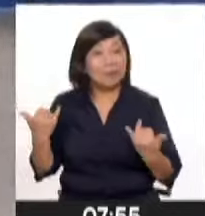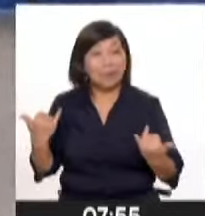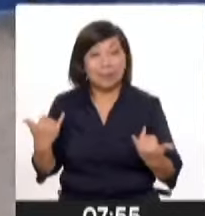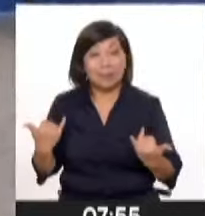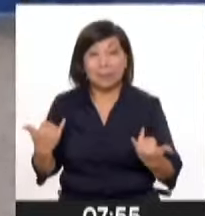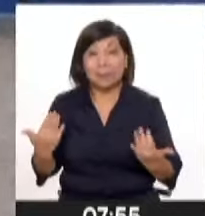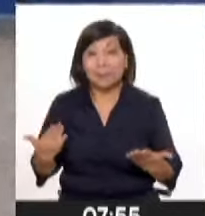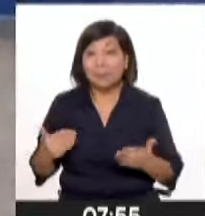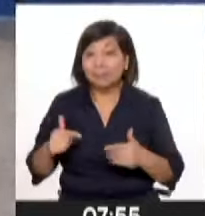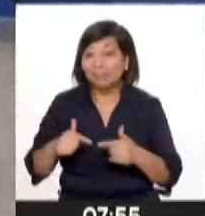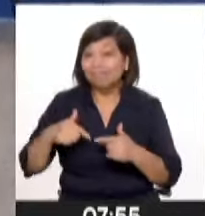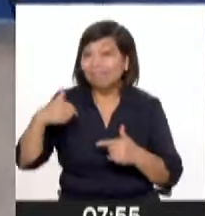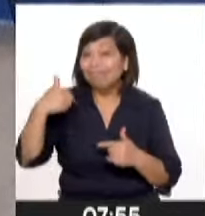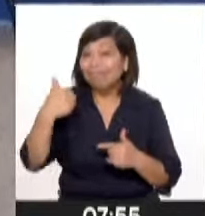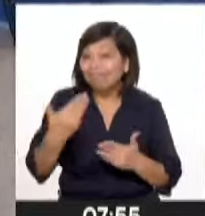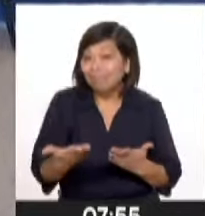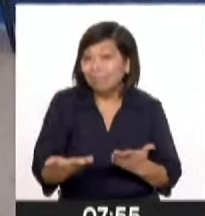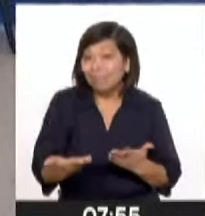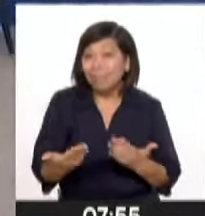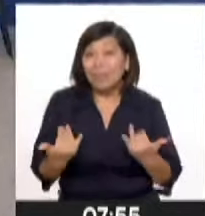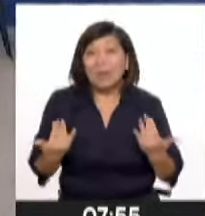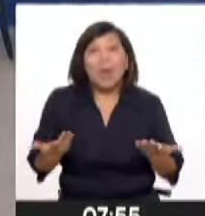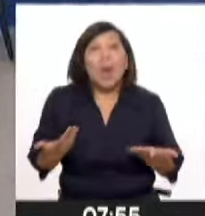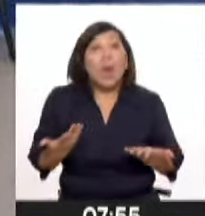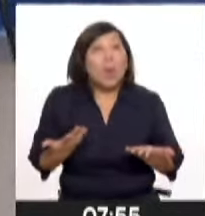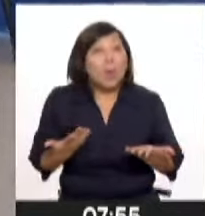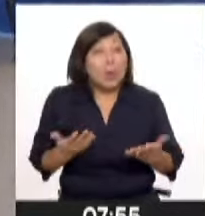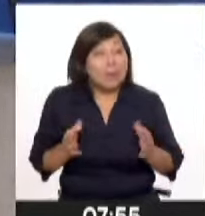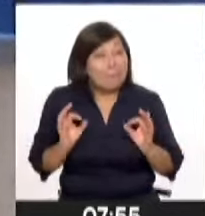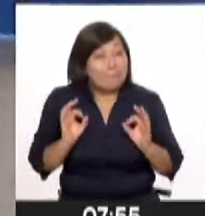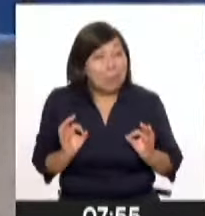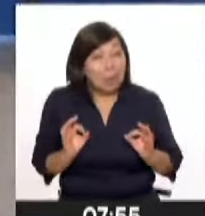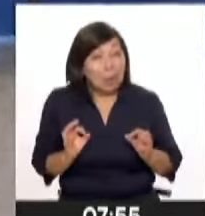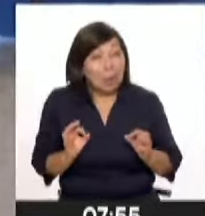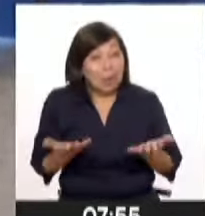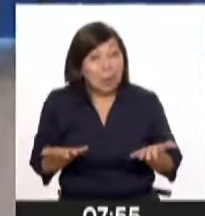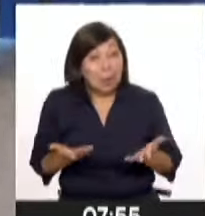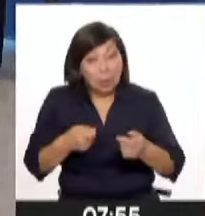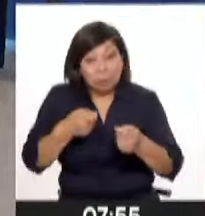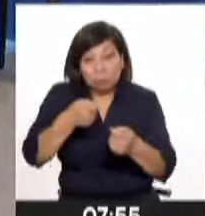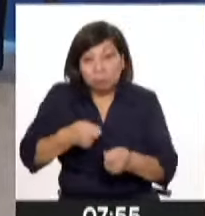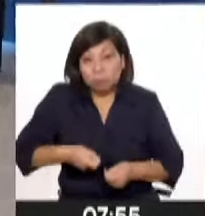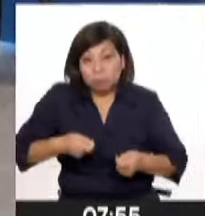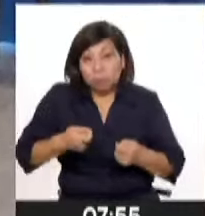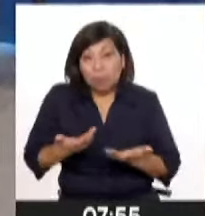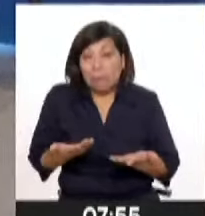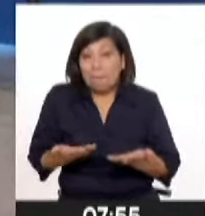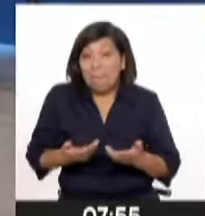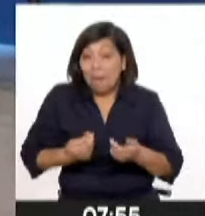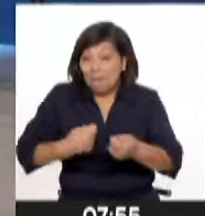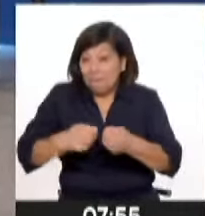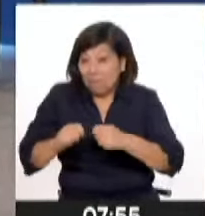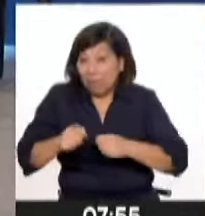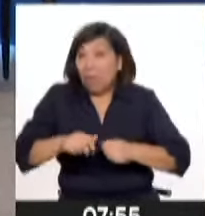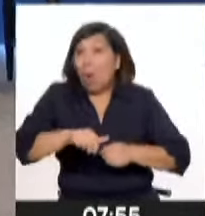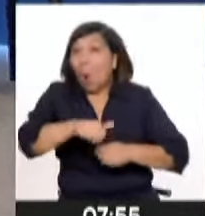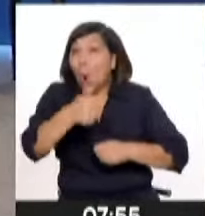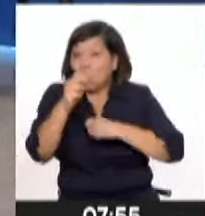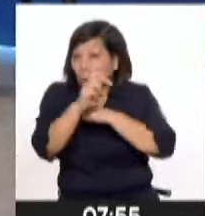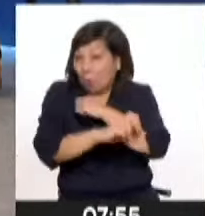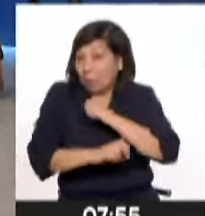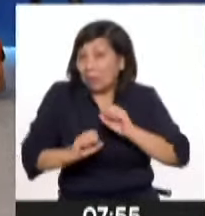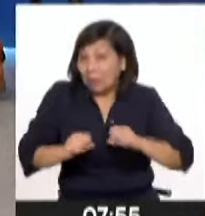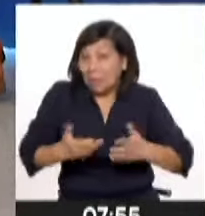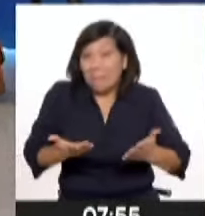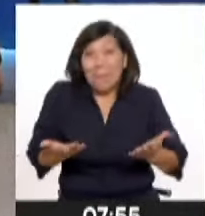lo que sucedería con el niño global, ¿hay en riesgo quizás algún tipo de cultivo que tenga calidad de exportación y que